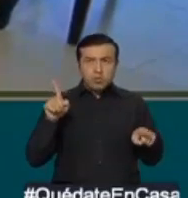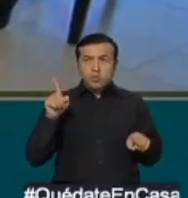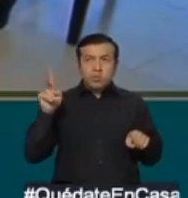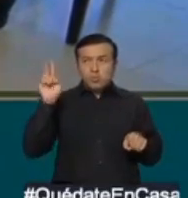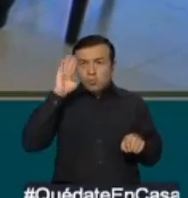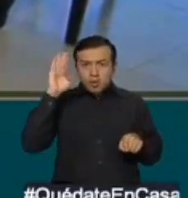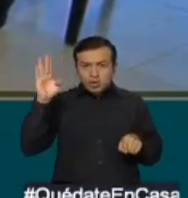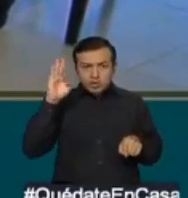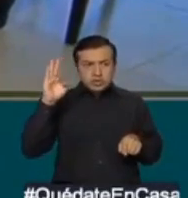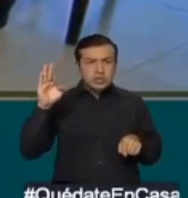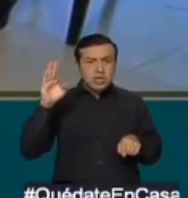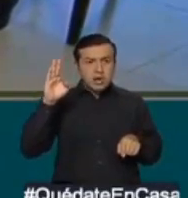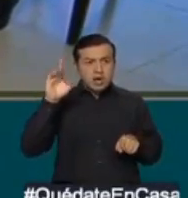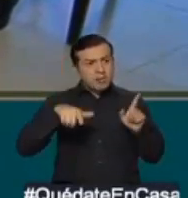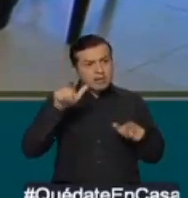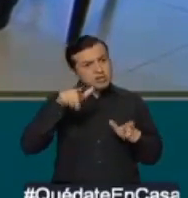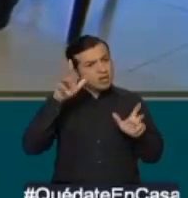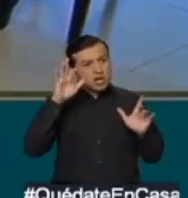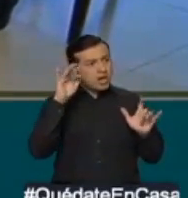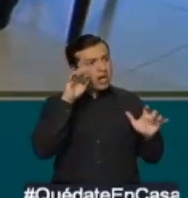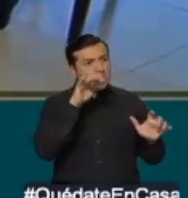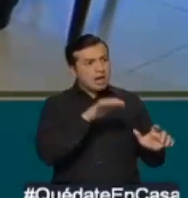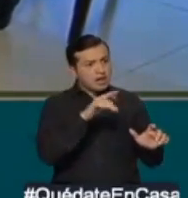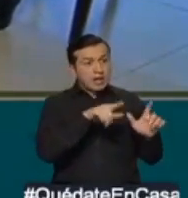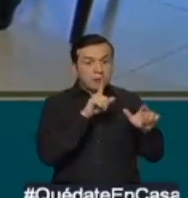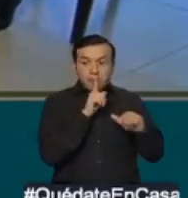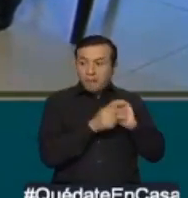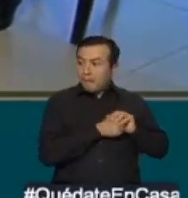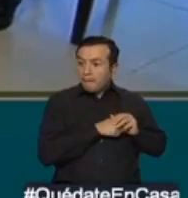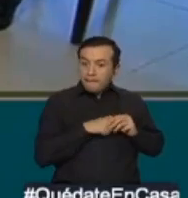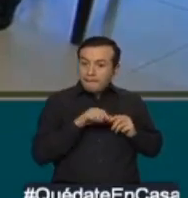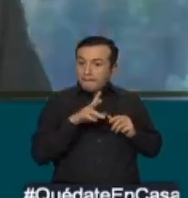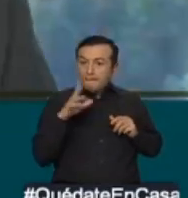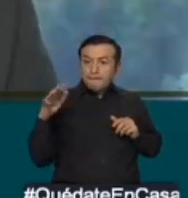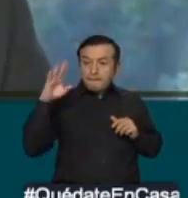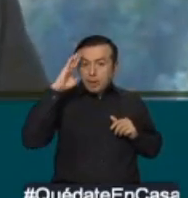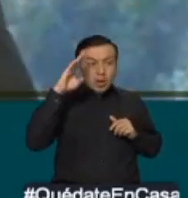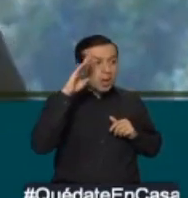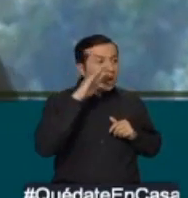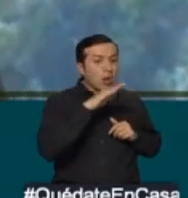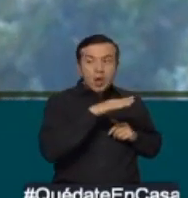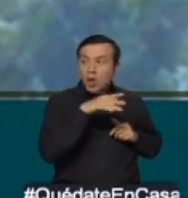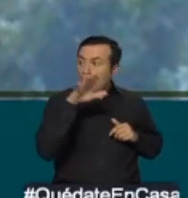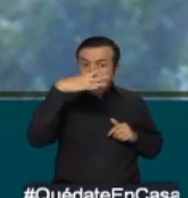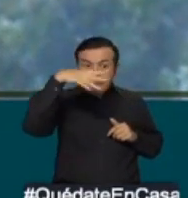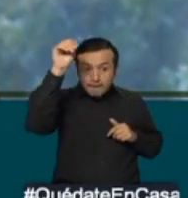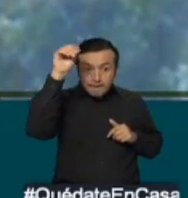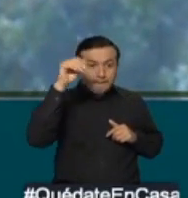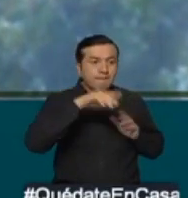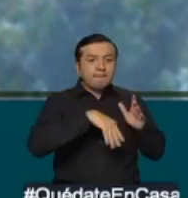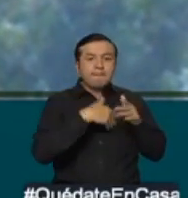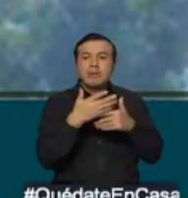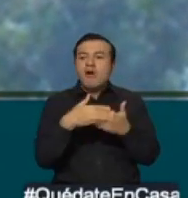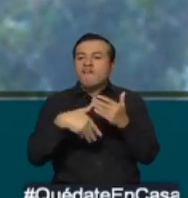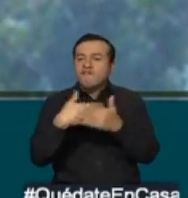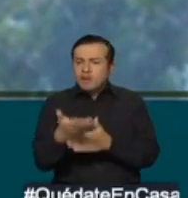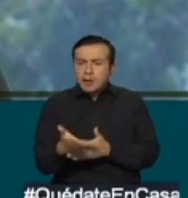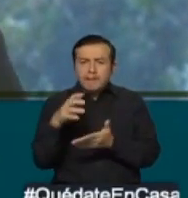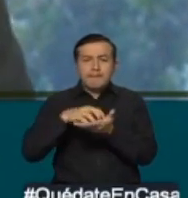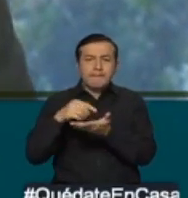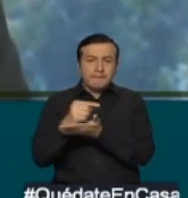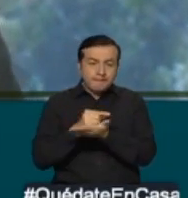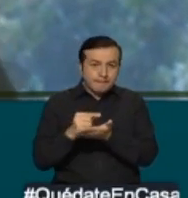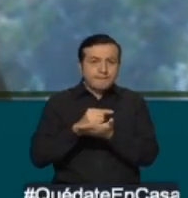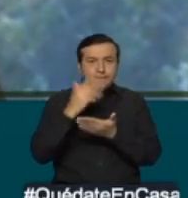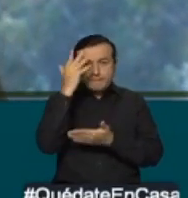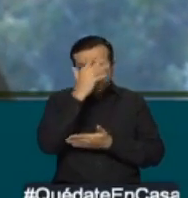tiene que estar persiguiendo a ciertos ciudadanos para que ingresen a sus hogares lo hemos visto en algunos puntos de la provincia de esmeraldas en la provincia del guayas en